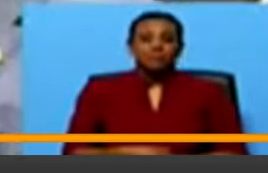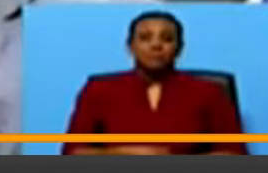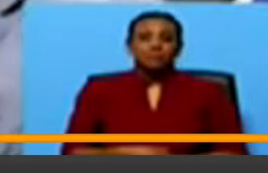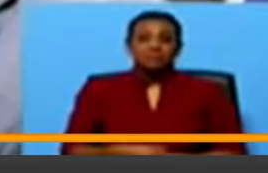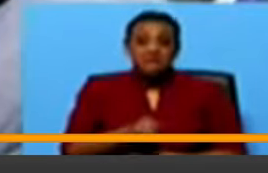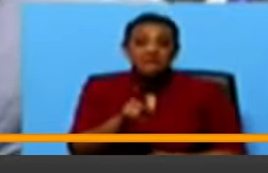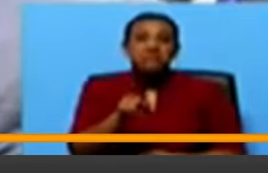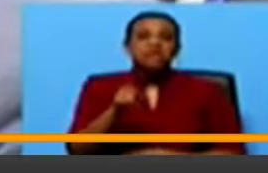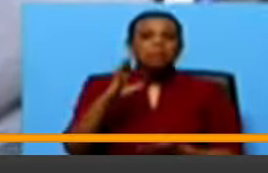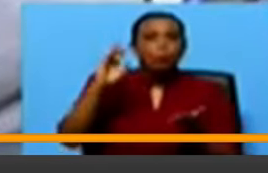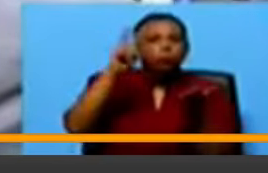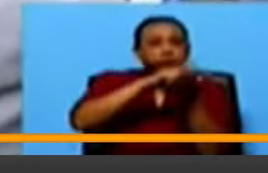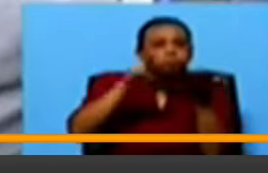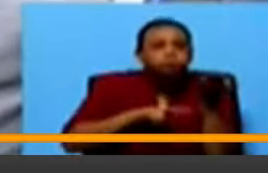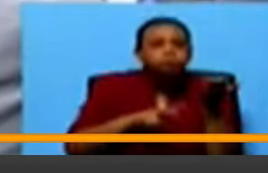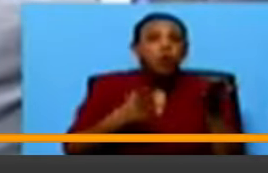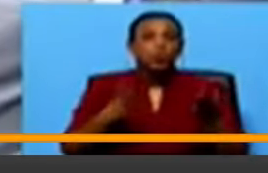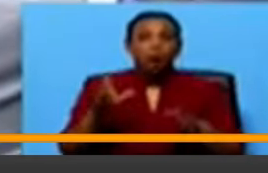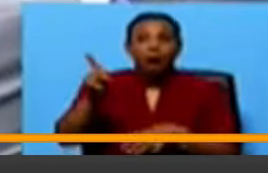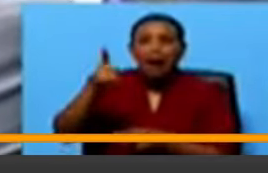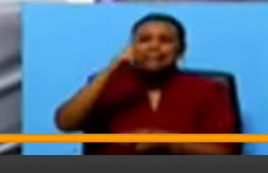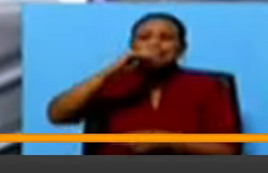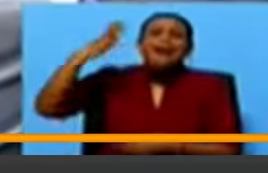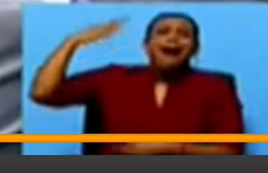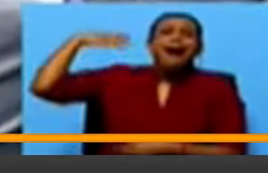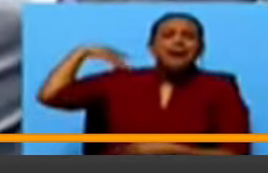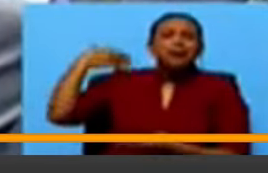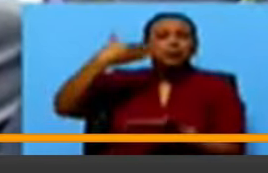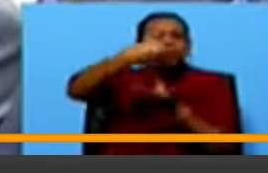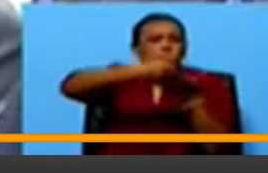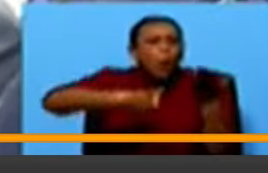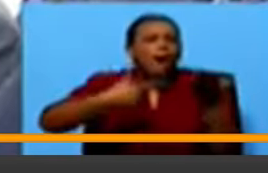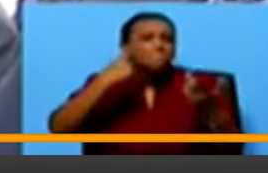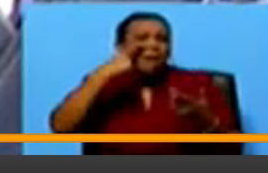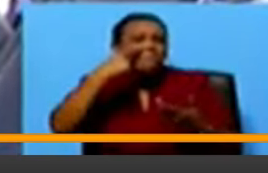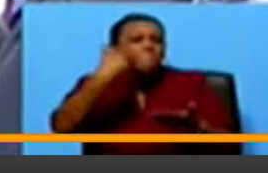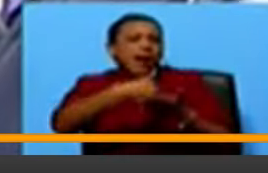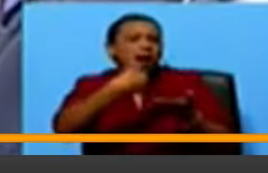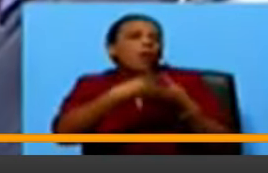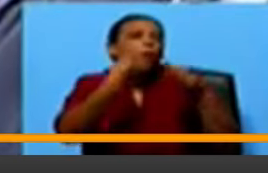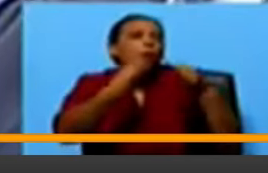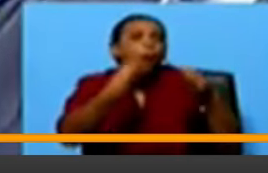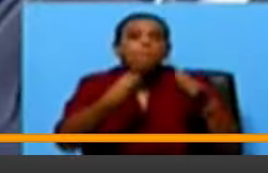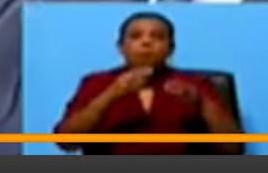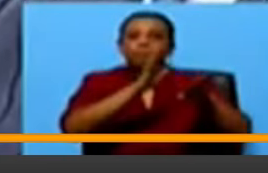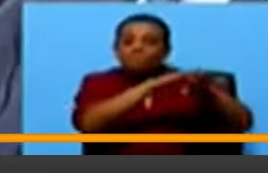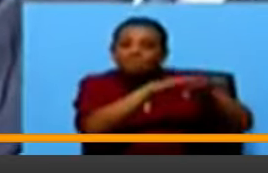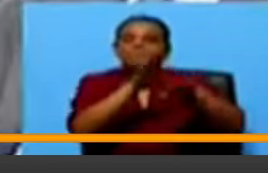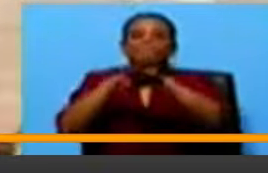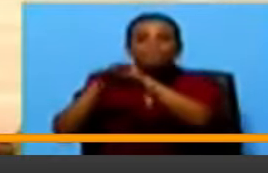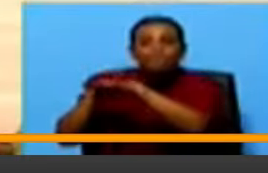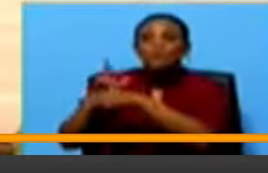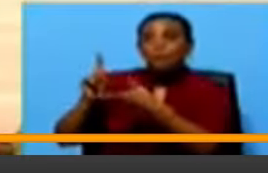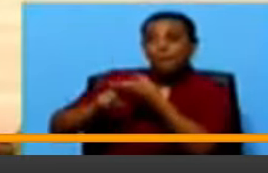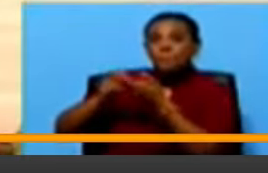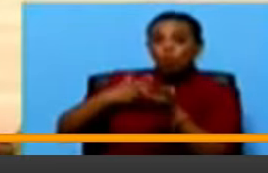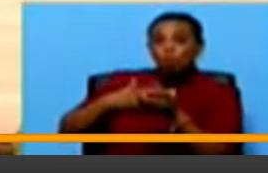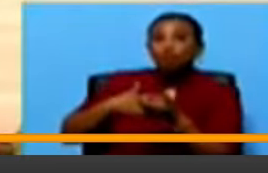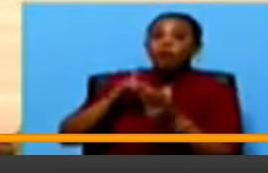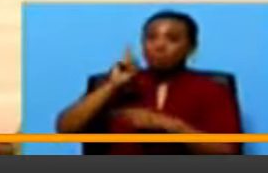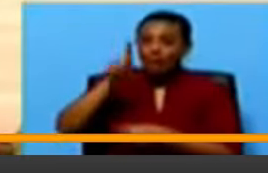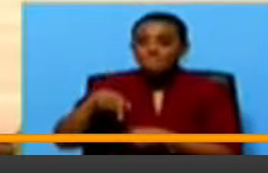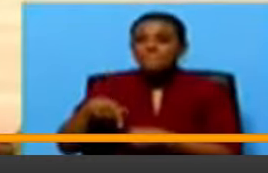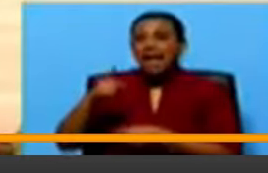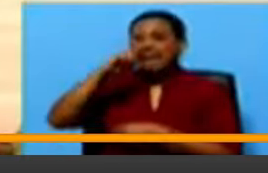Y estábamos revisando, compañeros, estábamos revisando, Delcy, mi esposa Cilia Flores, que está